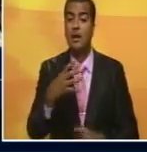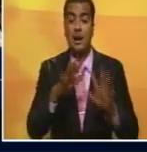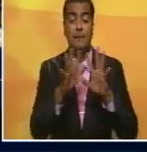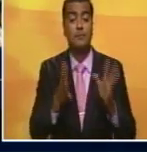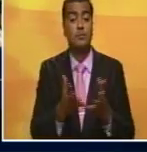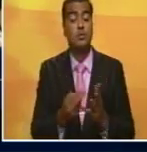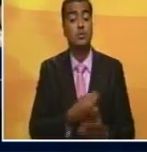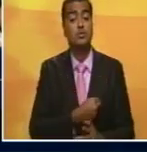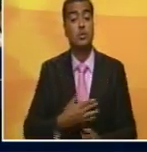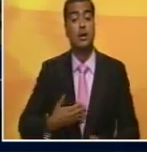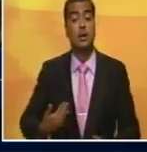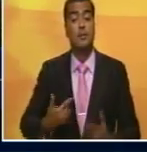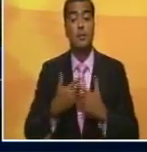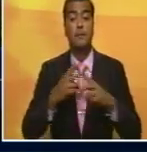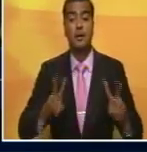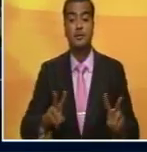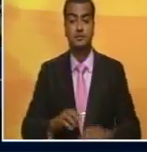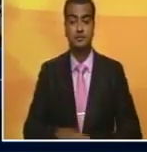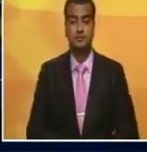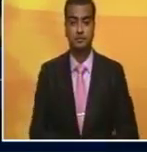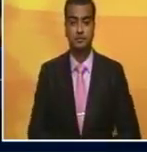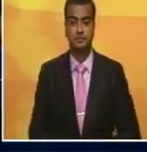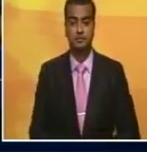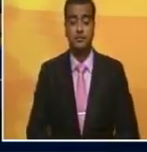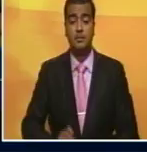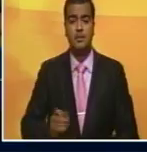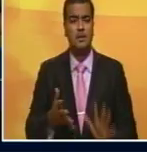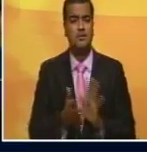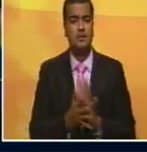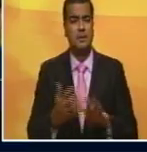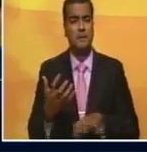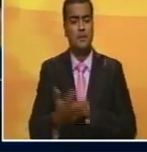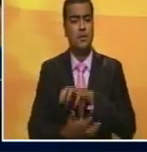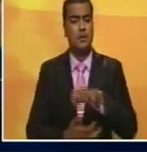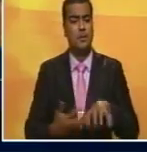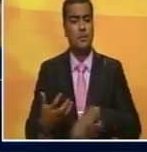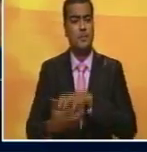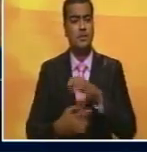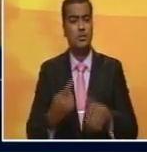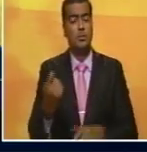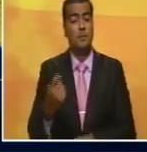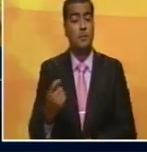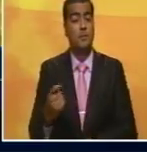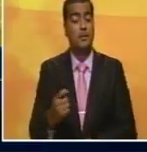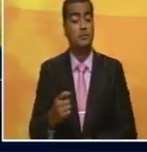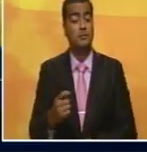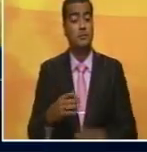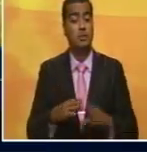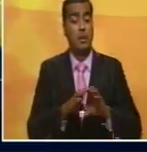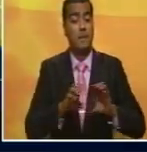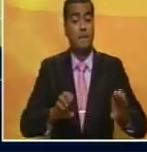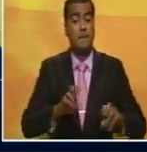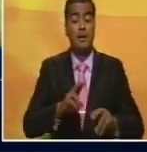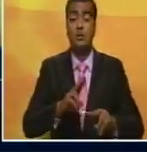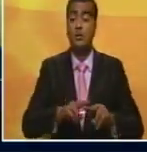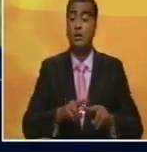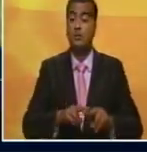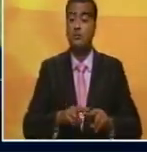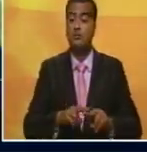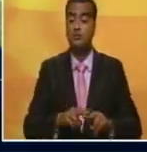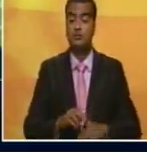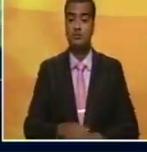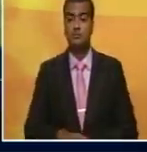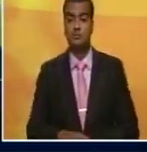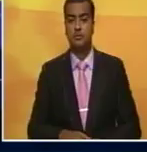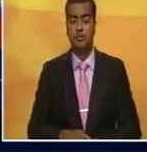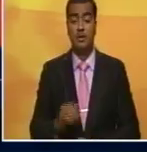mundo que nosotros queremos paz. Por otra parte, Santaella se refirió al problema que desde hace un mes vive el sector Palo Negro del casco central de Maturín